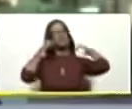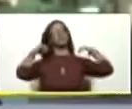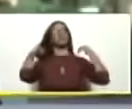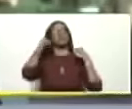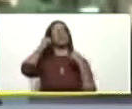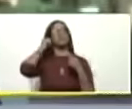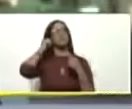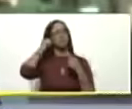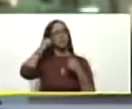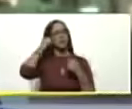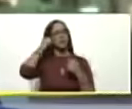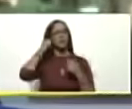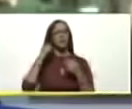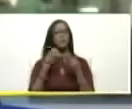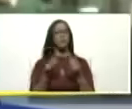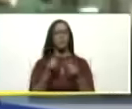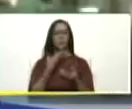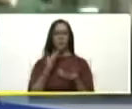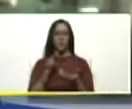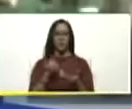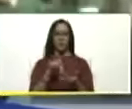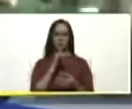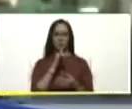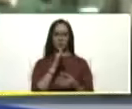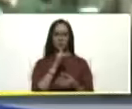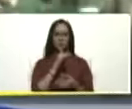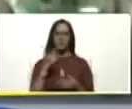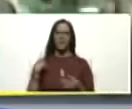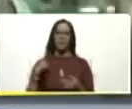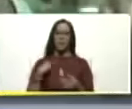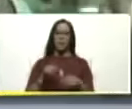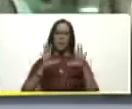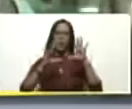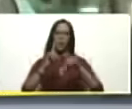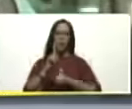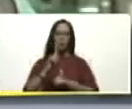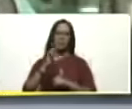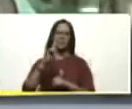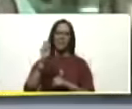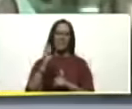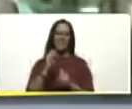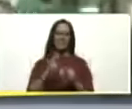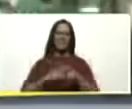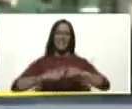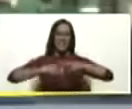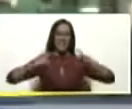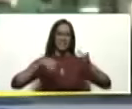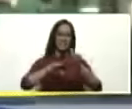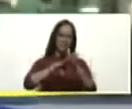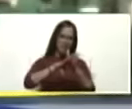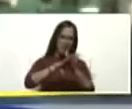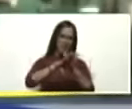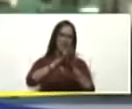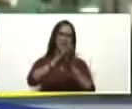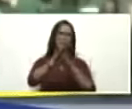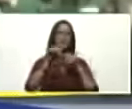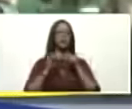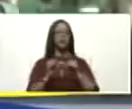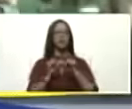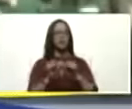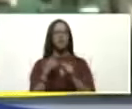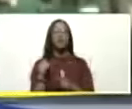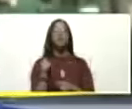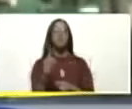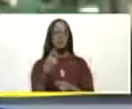Mucho mejores noticias. Tenemos 11 trimestres creciendo de manera continua. Y el